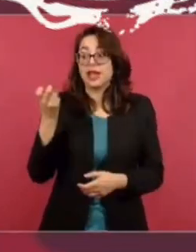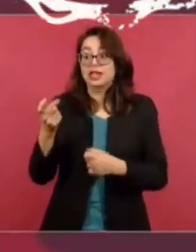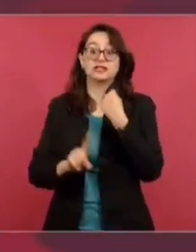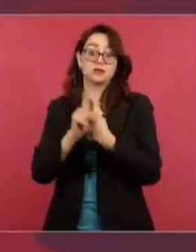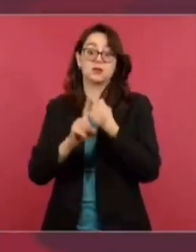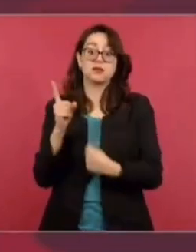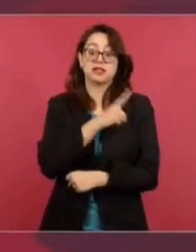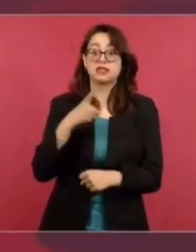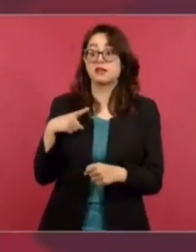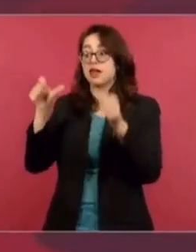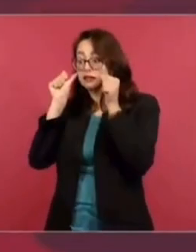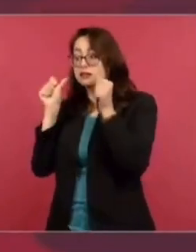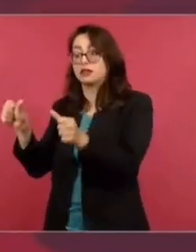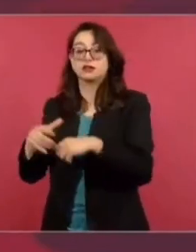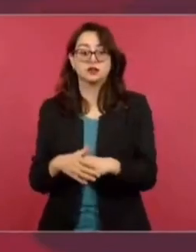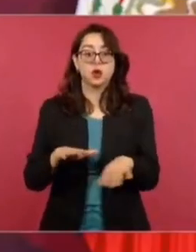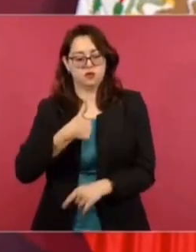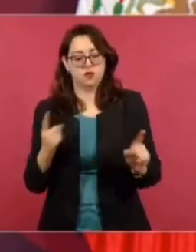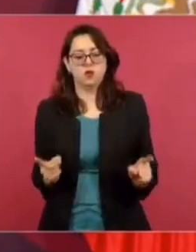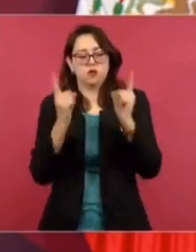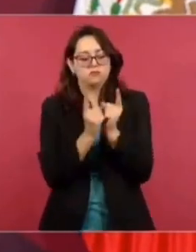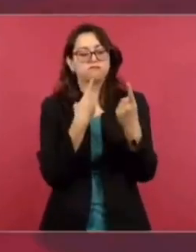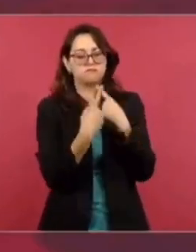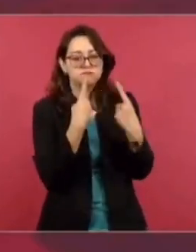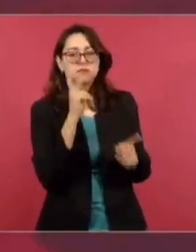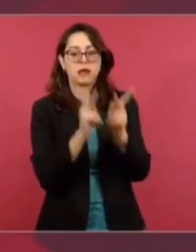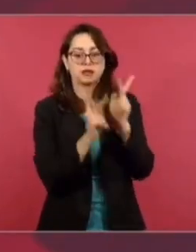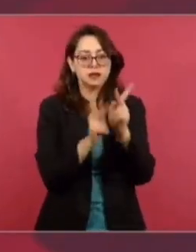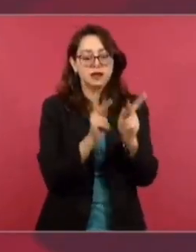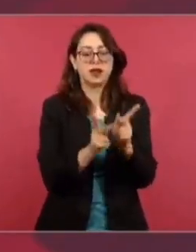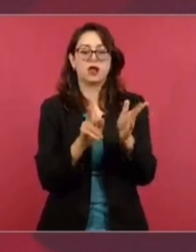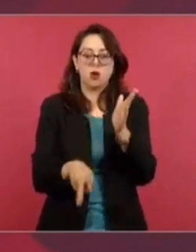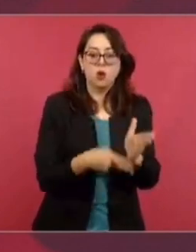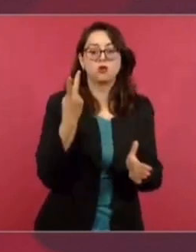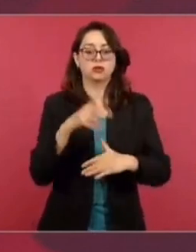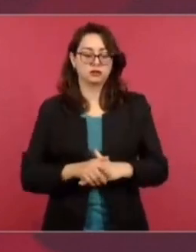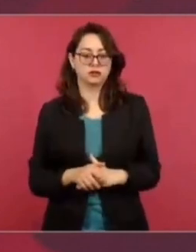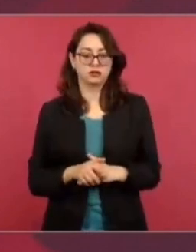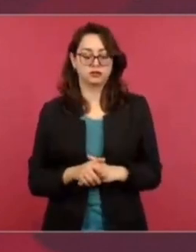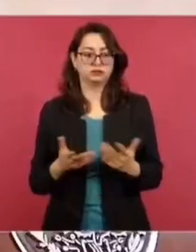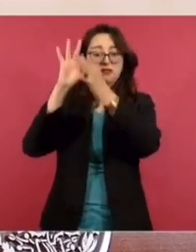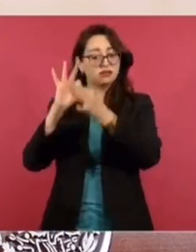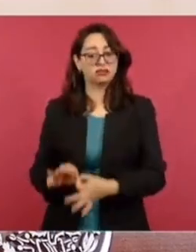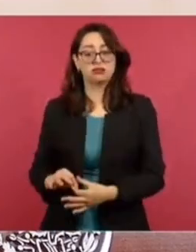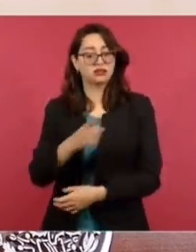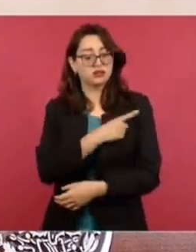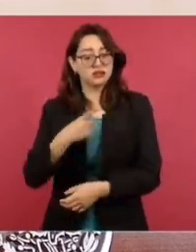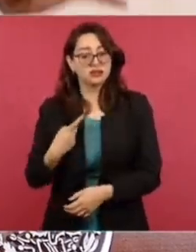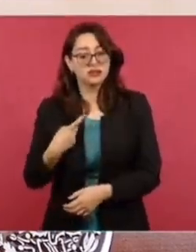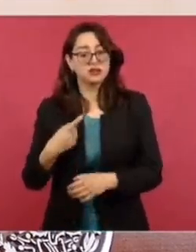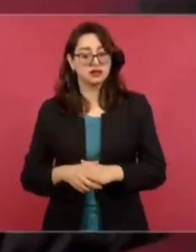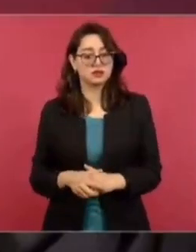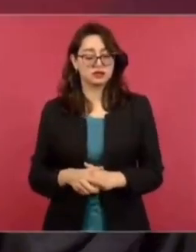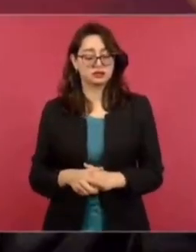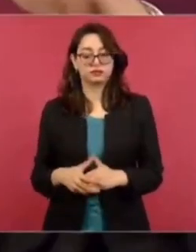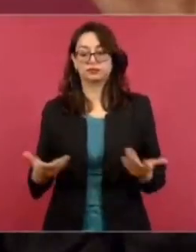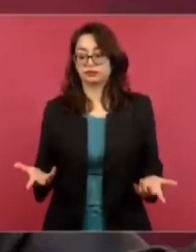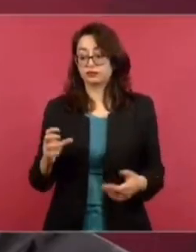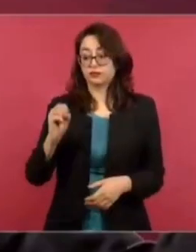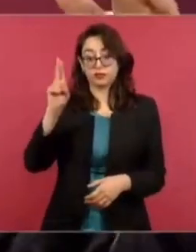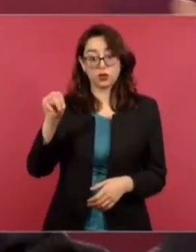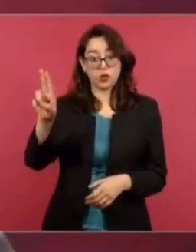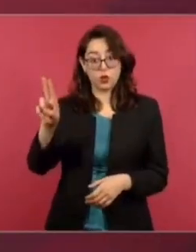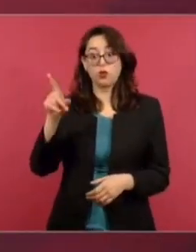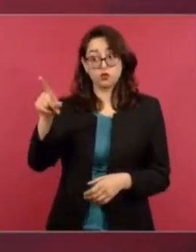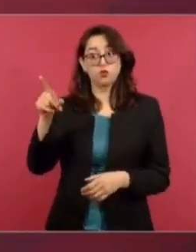en mi próximo encuentro con el presidente Biden, voy a hablar de eso, de manera especial en lo que corresponde a nuestra América. La ONU debería de convocar